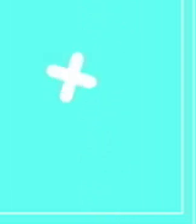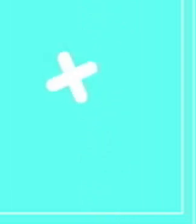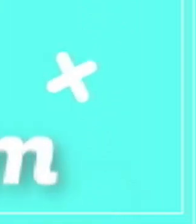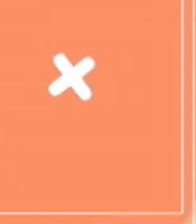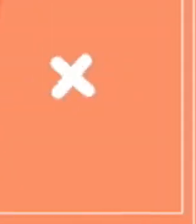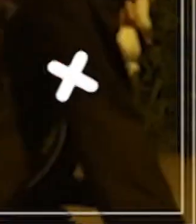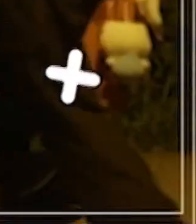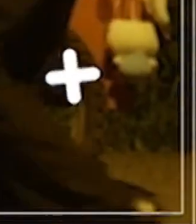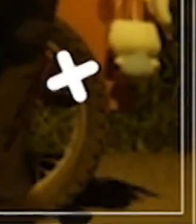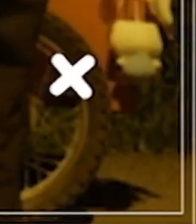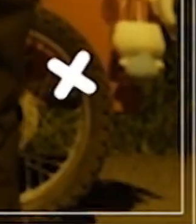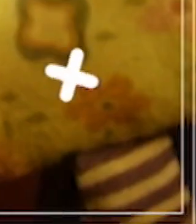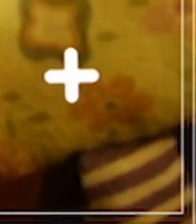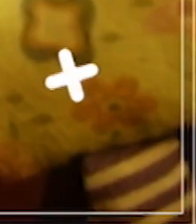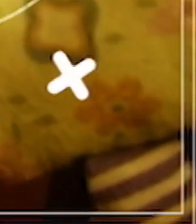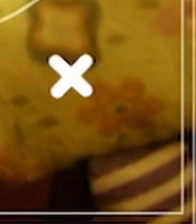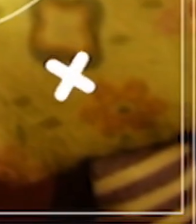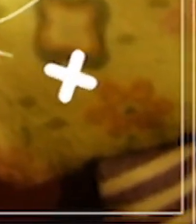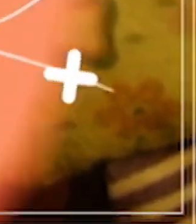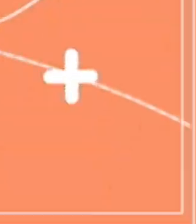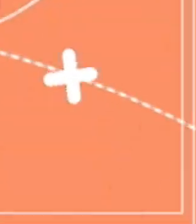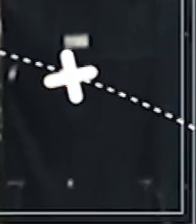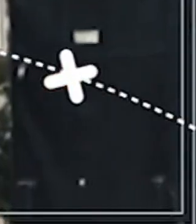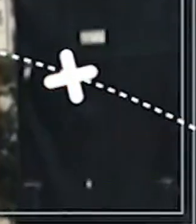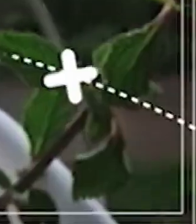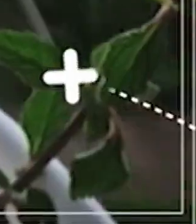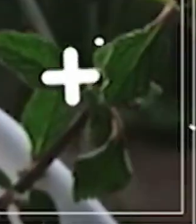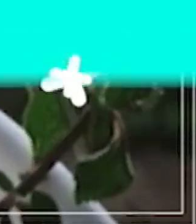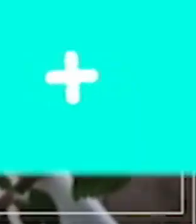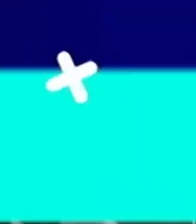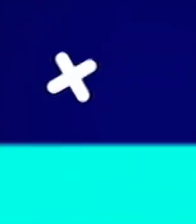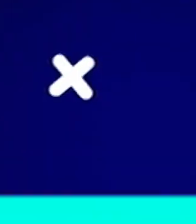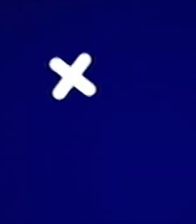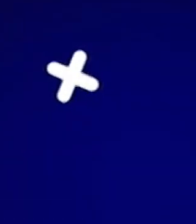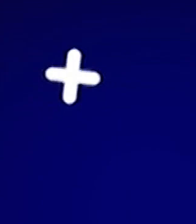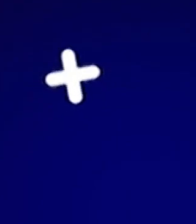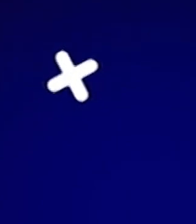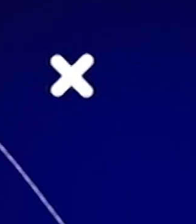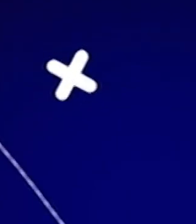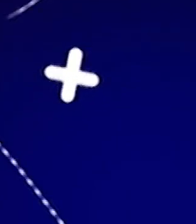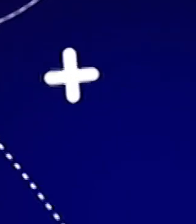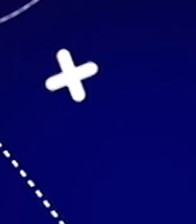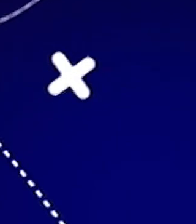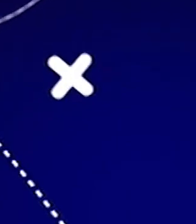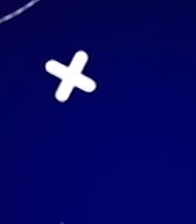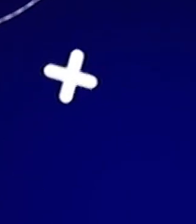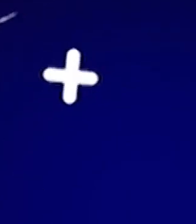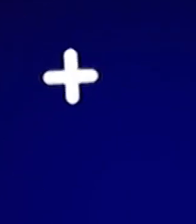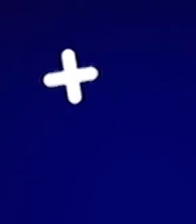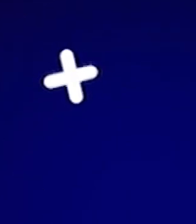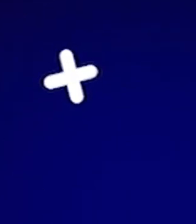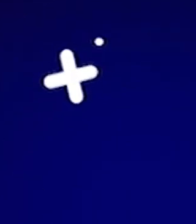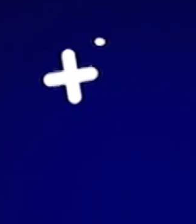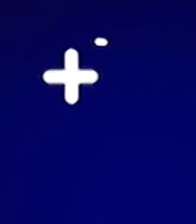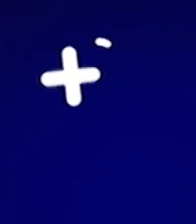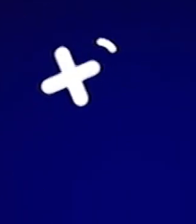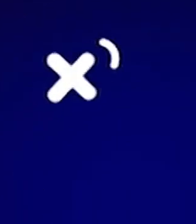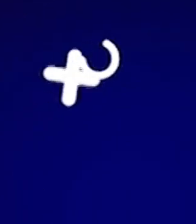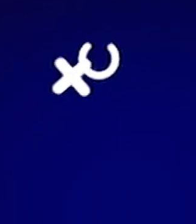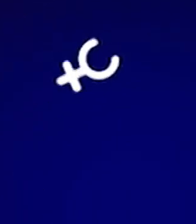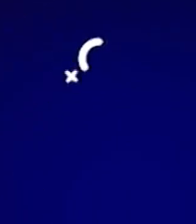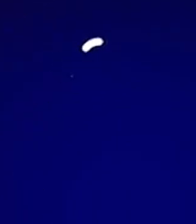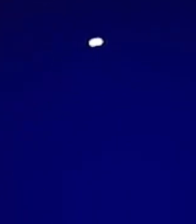noche, y el domingo a las 11 de la mañana, aquí en 13, Costa Rica Televisión.